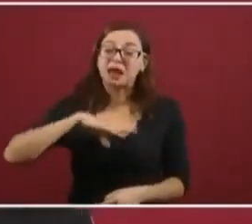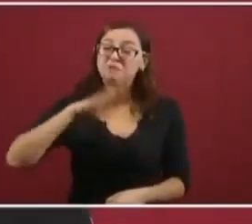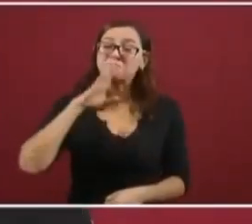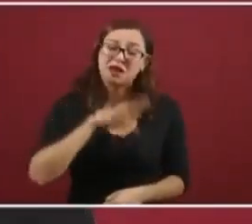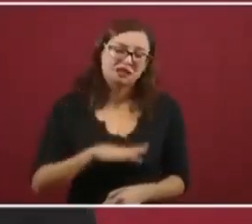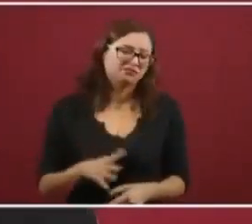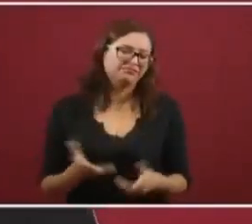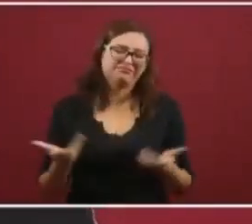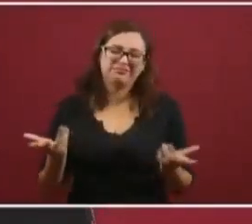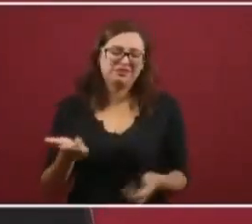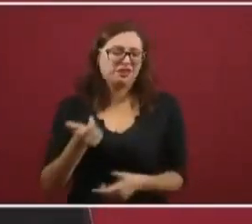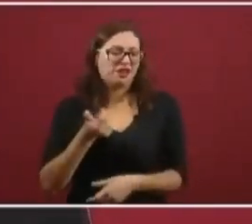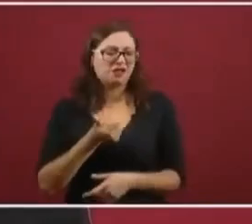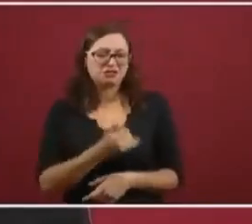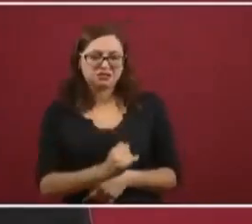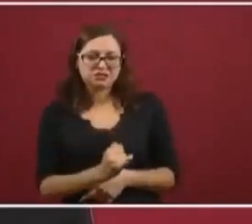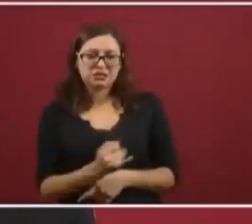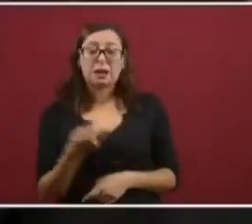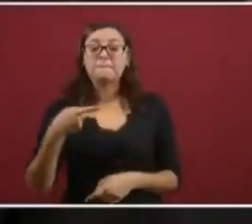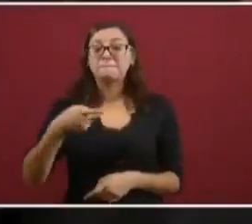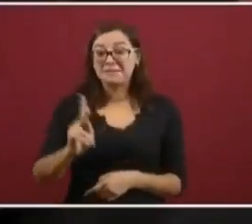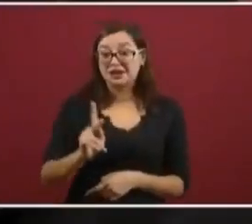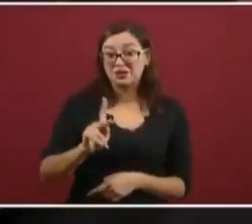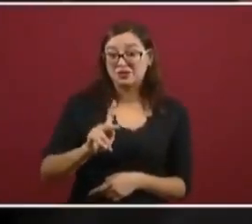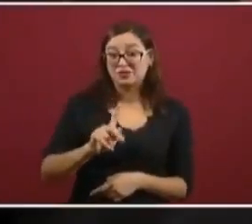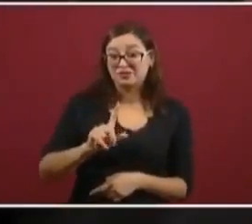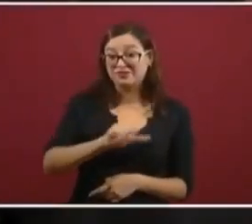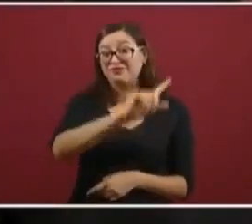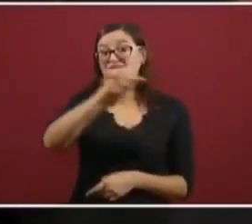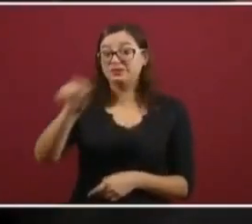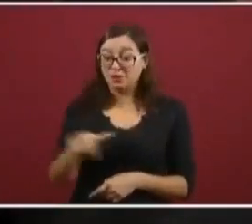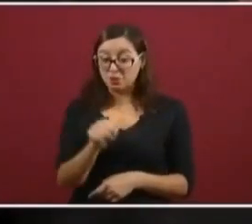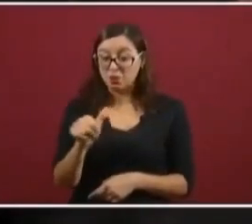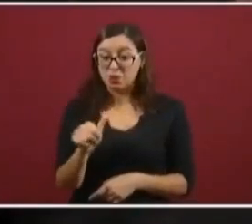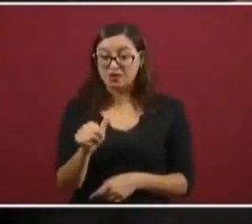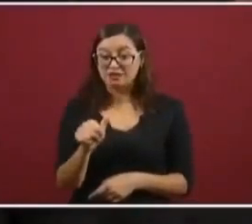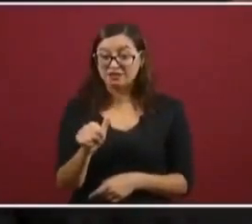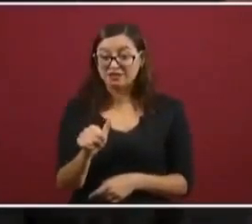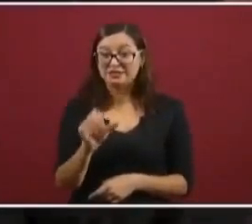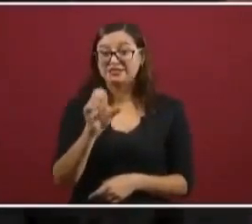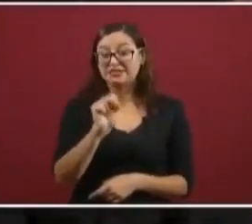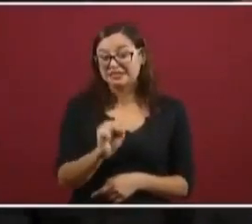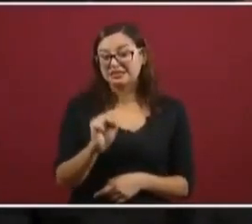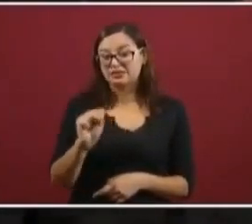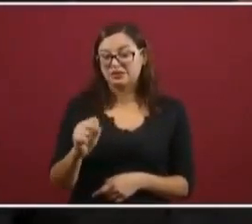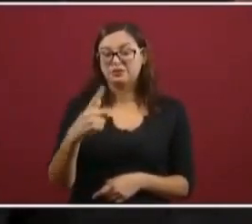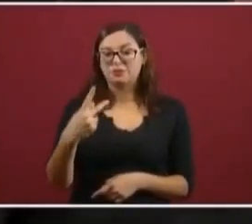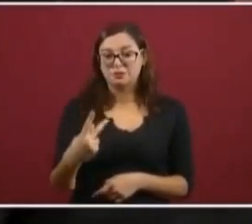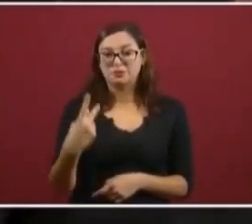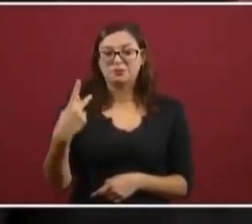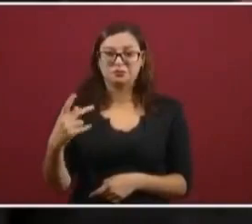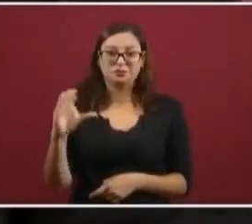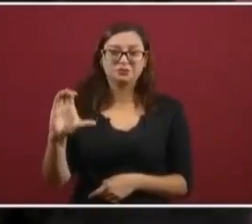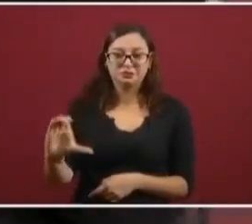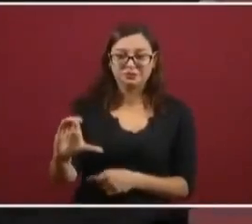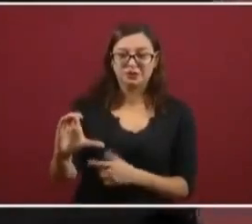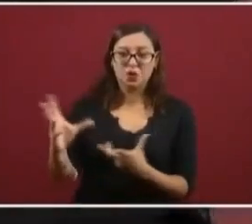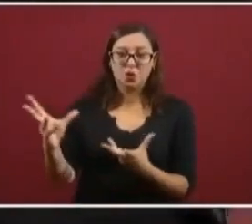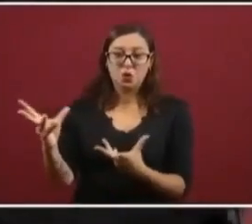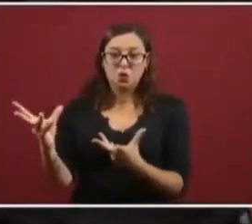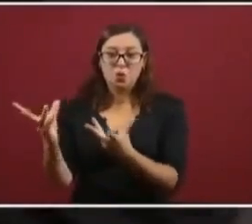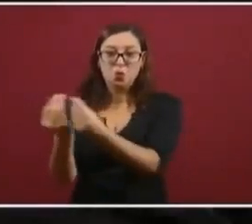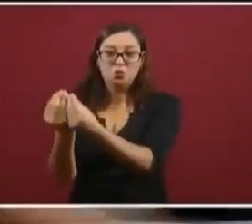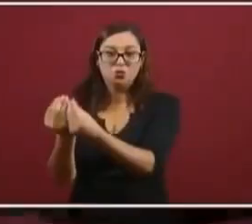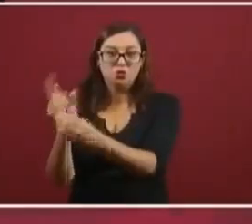decisión de que la Secretaría de Seguridad Pública pasa a formar parte de la secretaría